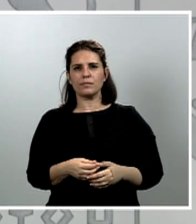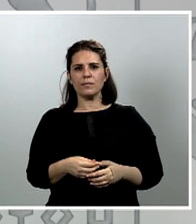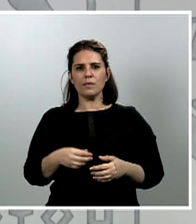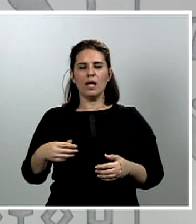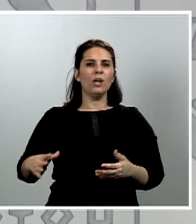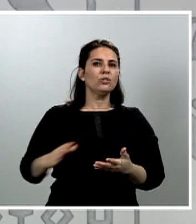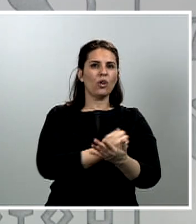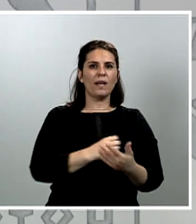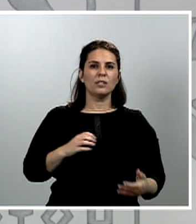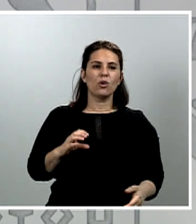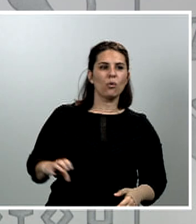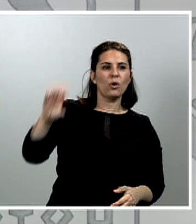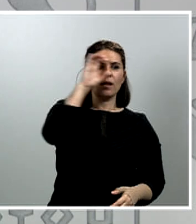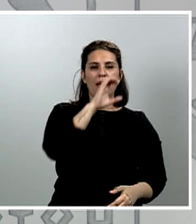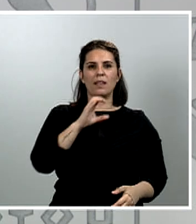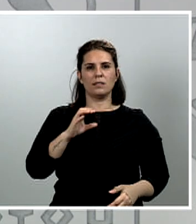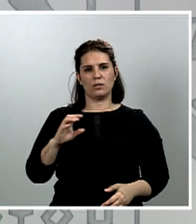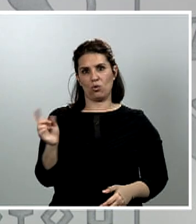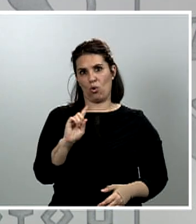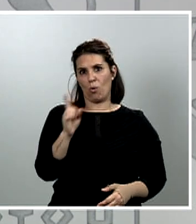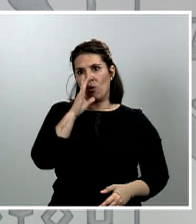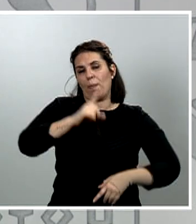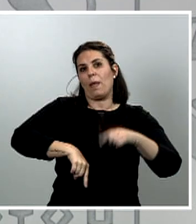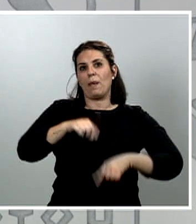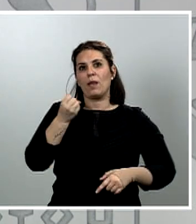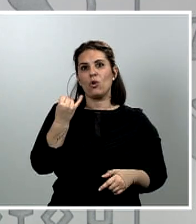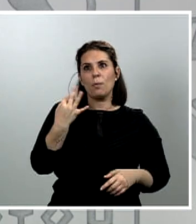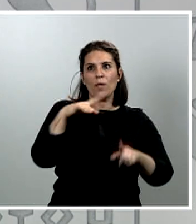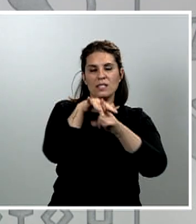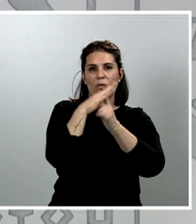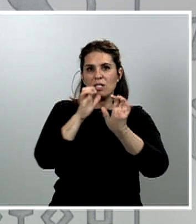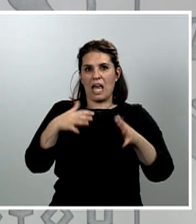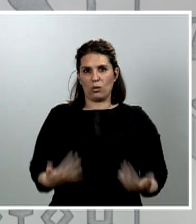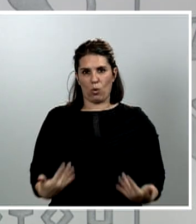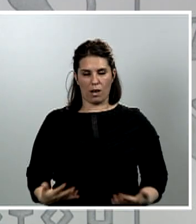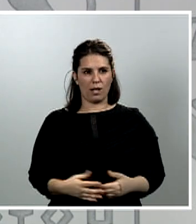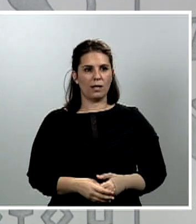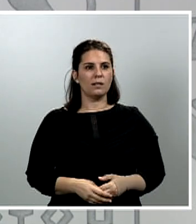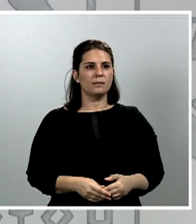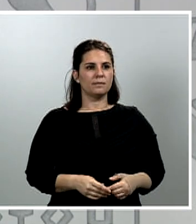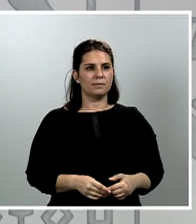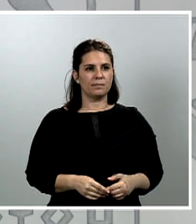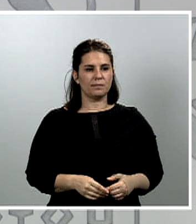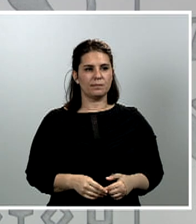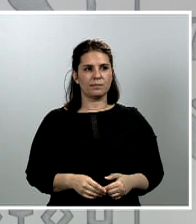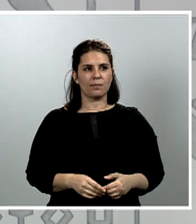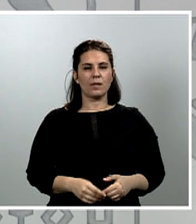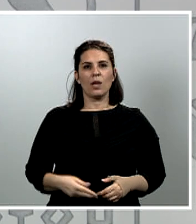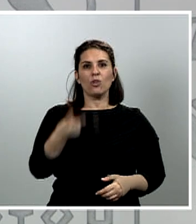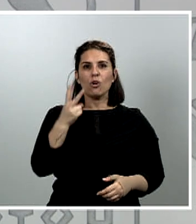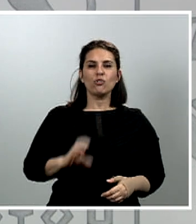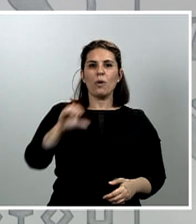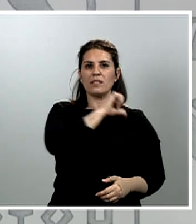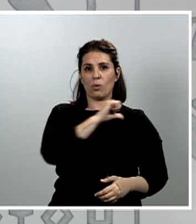las actividades, porque se tiene que valorar con el número de casos actuales que tenemos. Una comunidad autónoma, 2 comunidades autónomas, creo que esto lo comentamos también